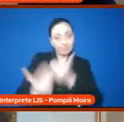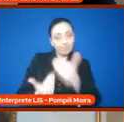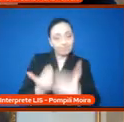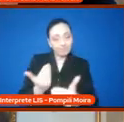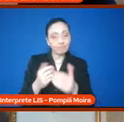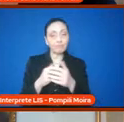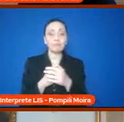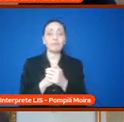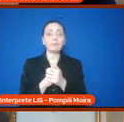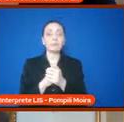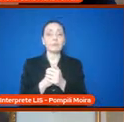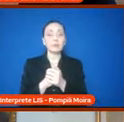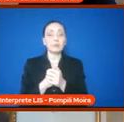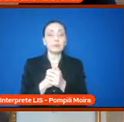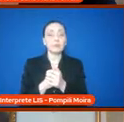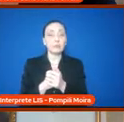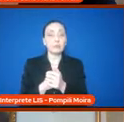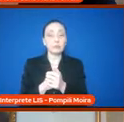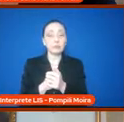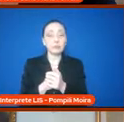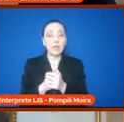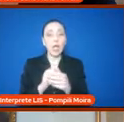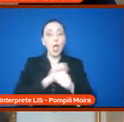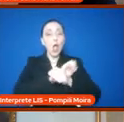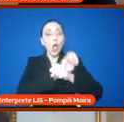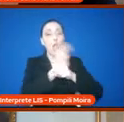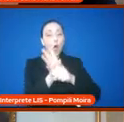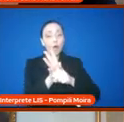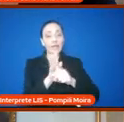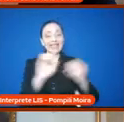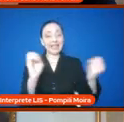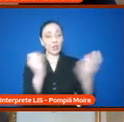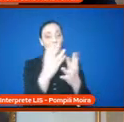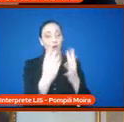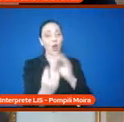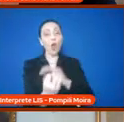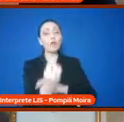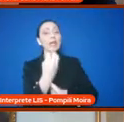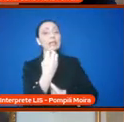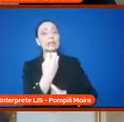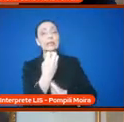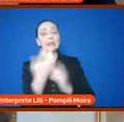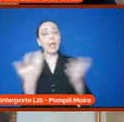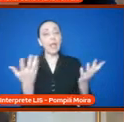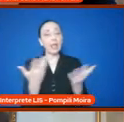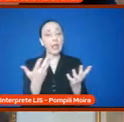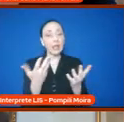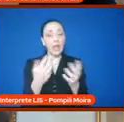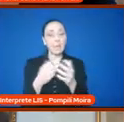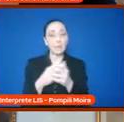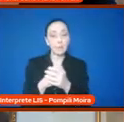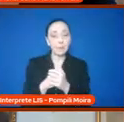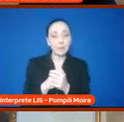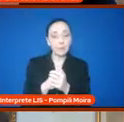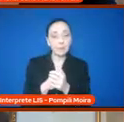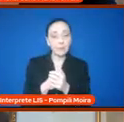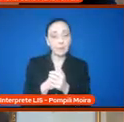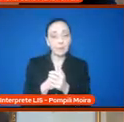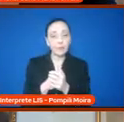COVID-19, sí tenemos los medios para enfrentar el desafío. Tenemos los medios.